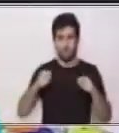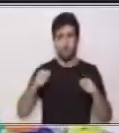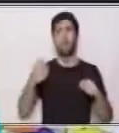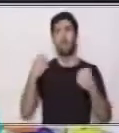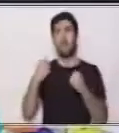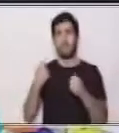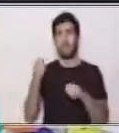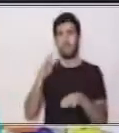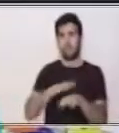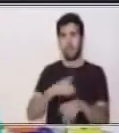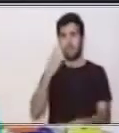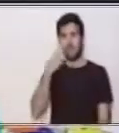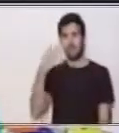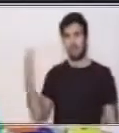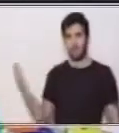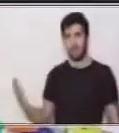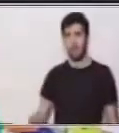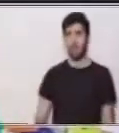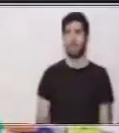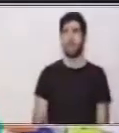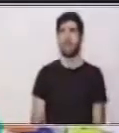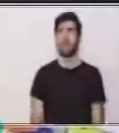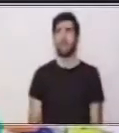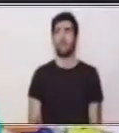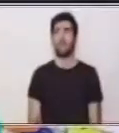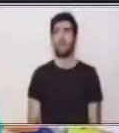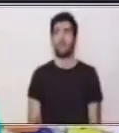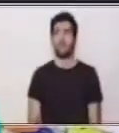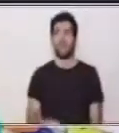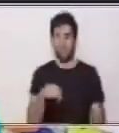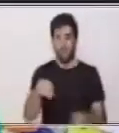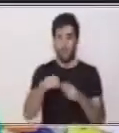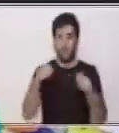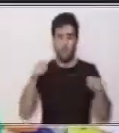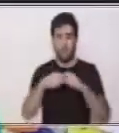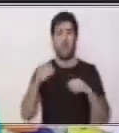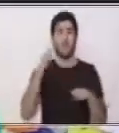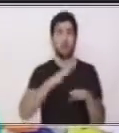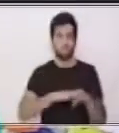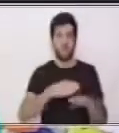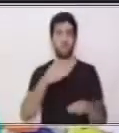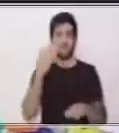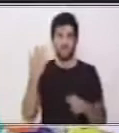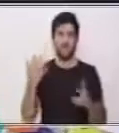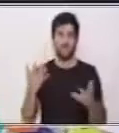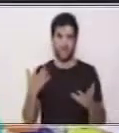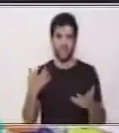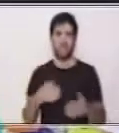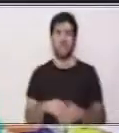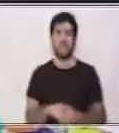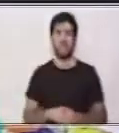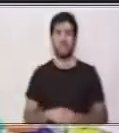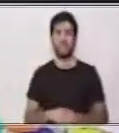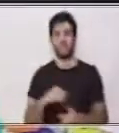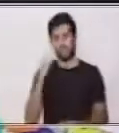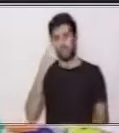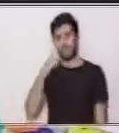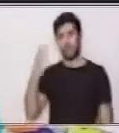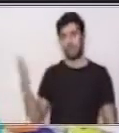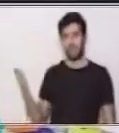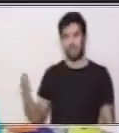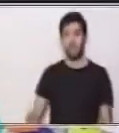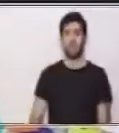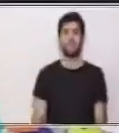Empezamos a desarmar, para eso sí somos buenos, para desarmarlo es mucho más fácil. Así que vamos a realizar nuevamente